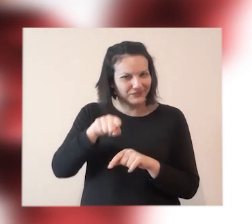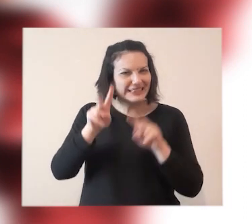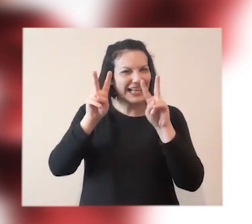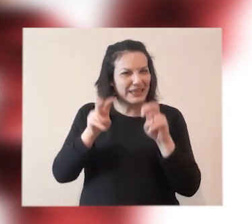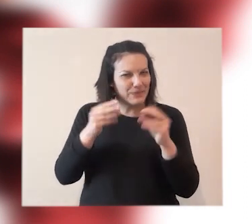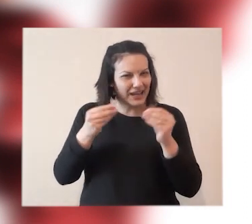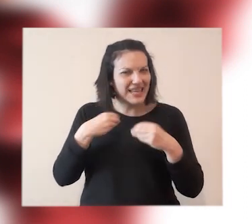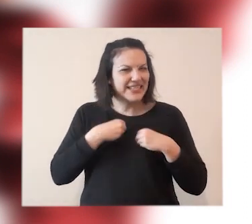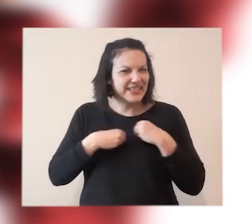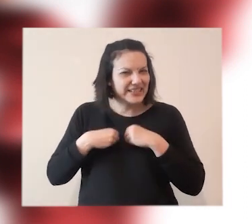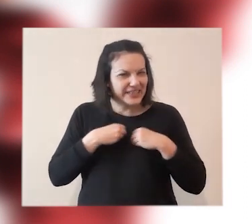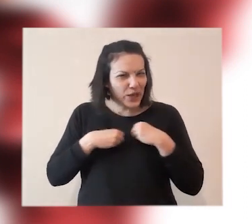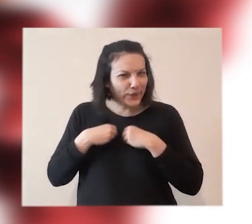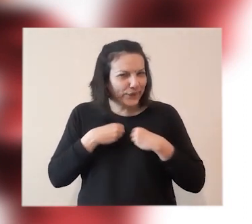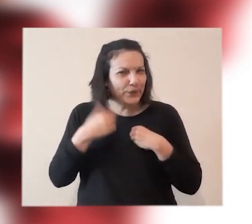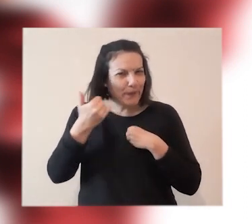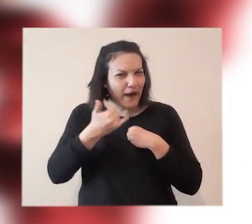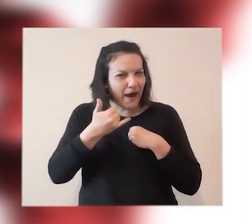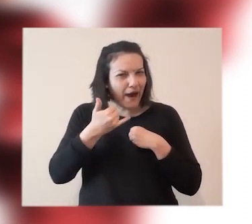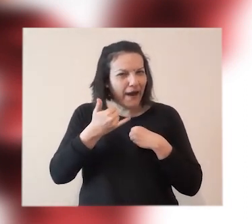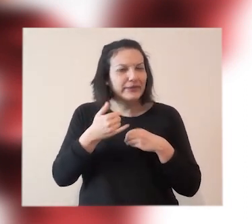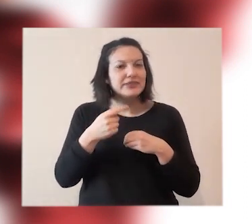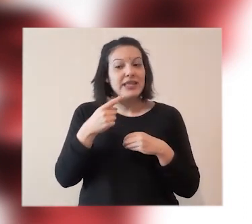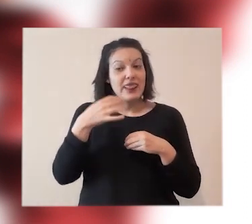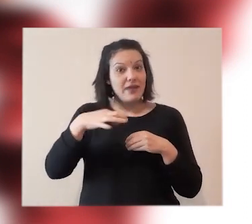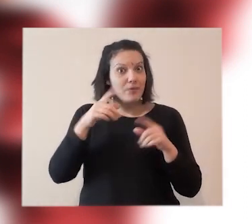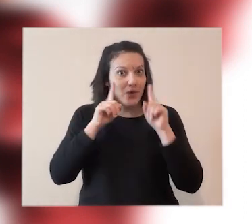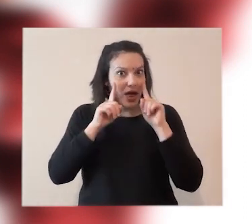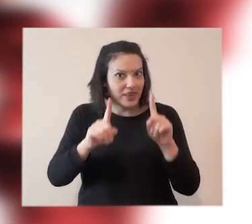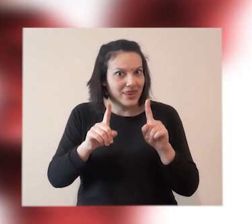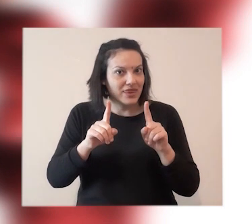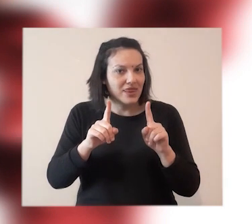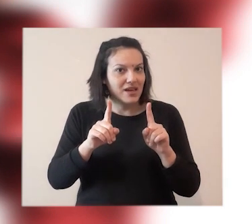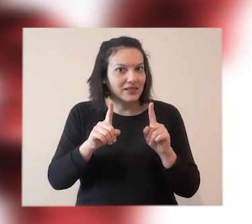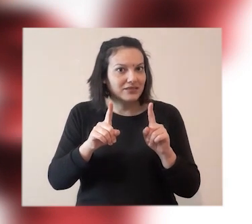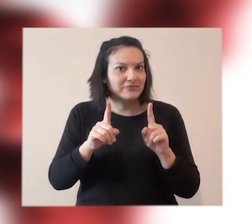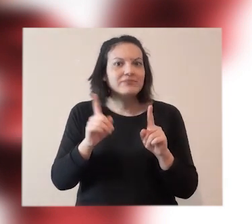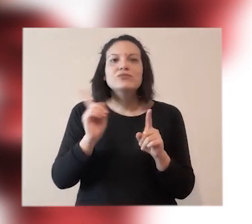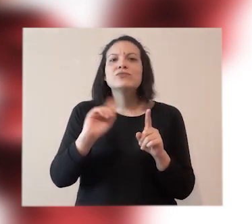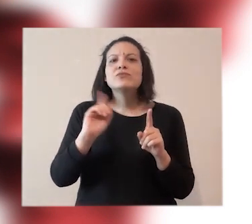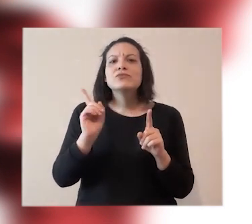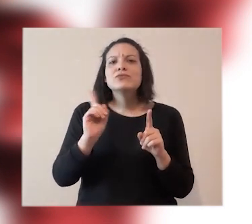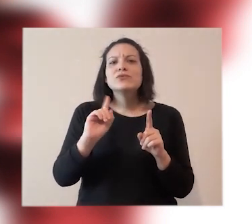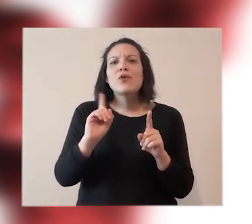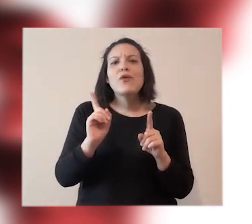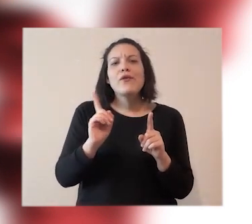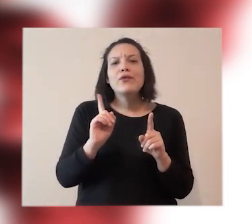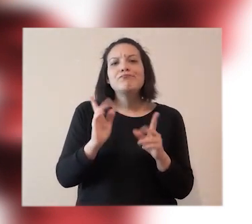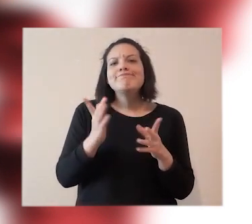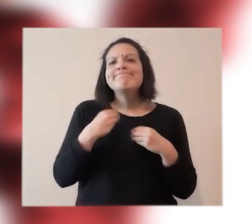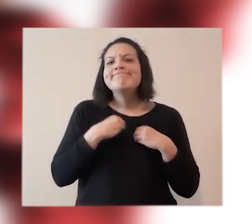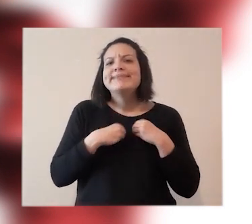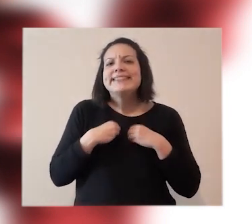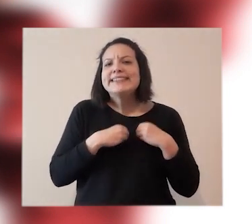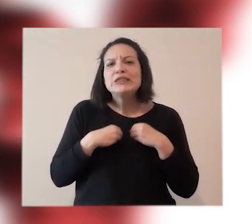desarrollo de los síntomas, y es a lo que nosotros tenemos que estar atentos, que por supuesto no es una sintomatología o no son